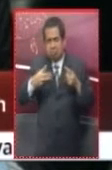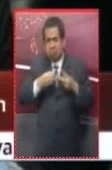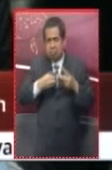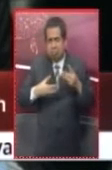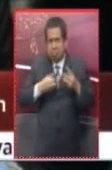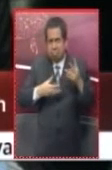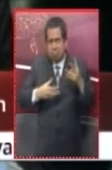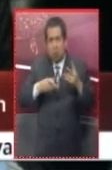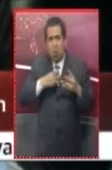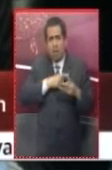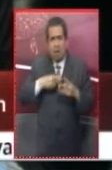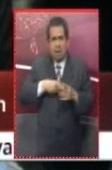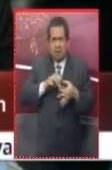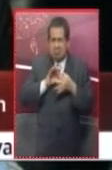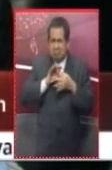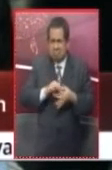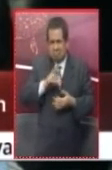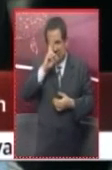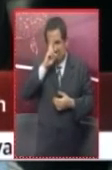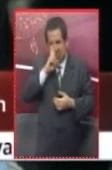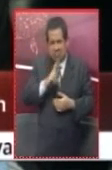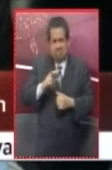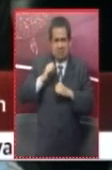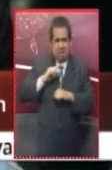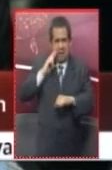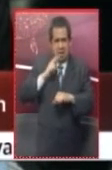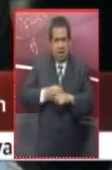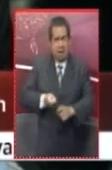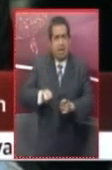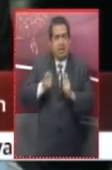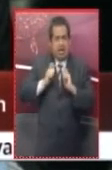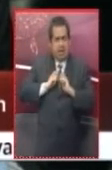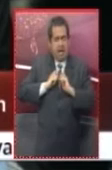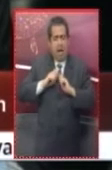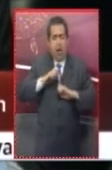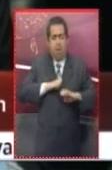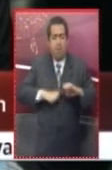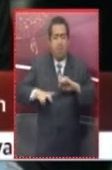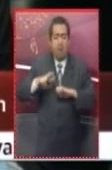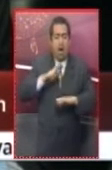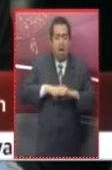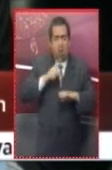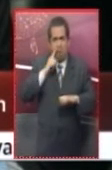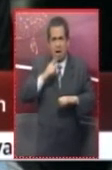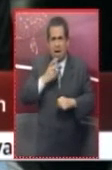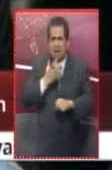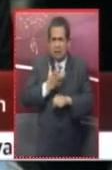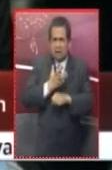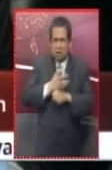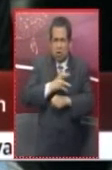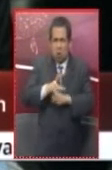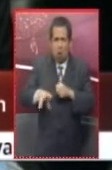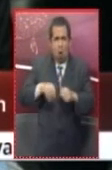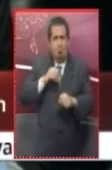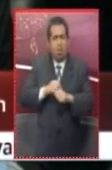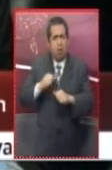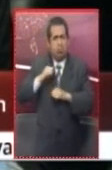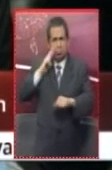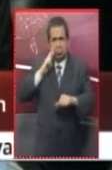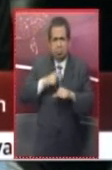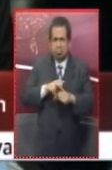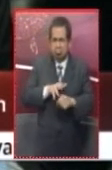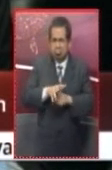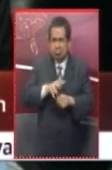y desempeñar leal y patrióticamente el cargo que se le ha conferido de embajador extraordinario y plenipotenciario de México